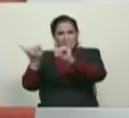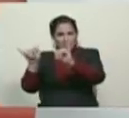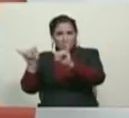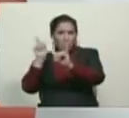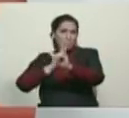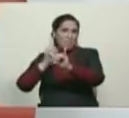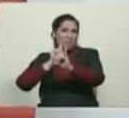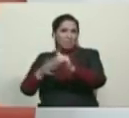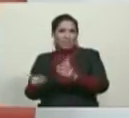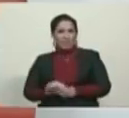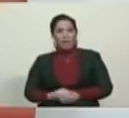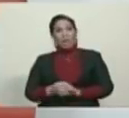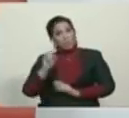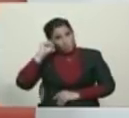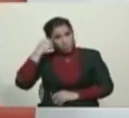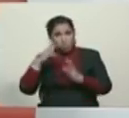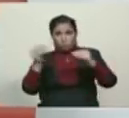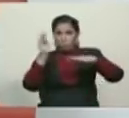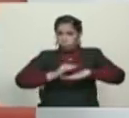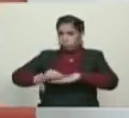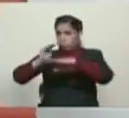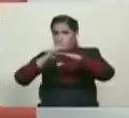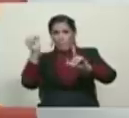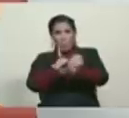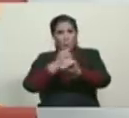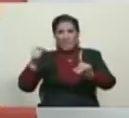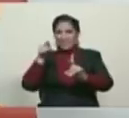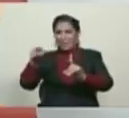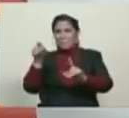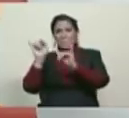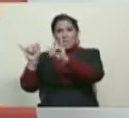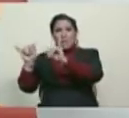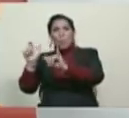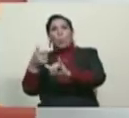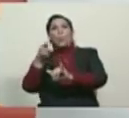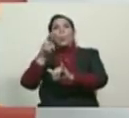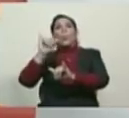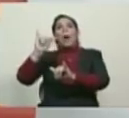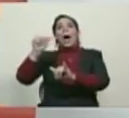Recordemos todos los llamados a la violencia que él hizo. Es uno de los fracasados